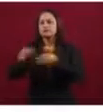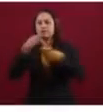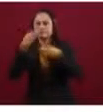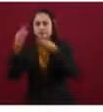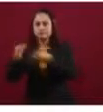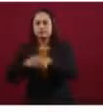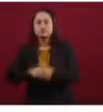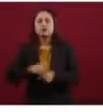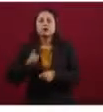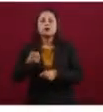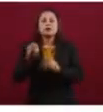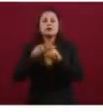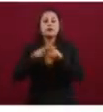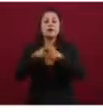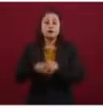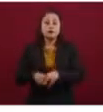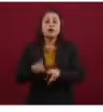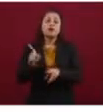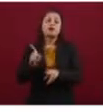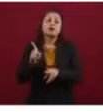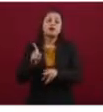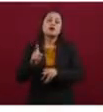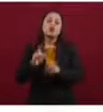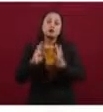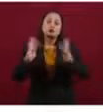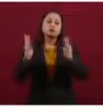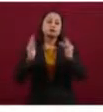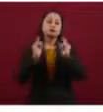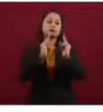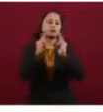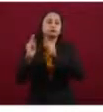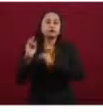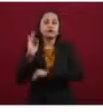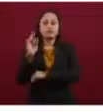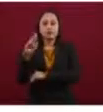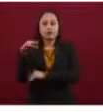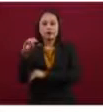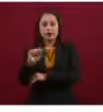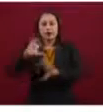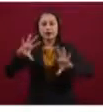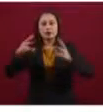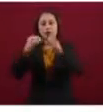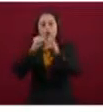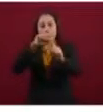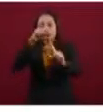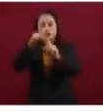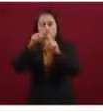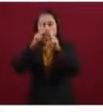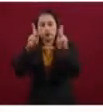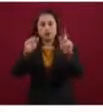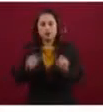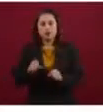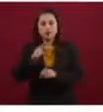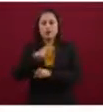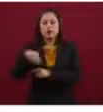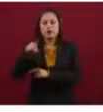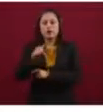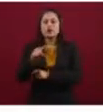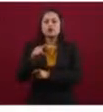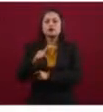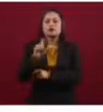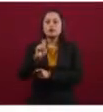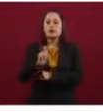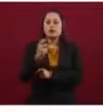tituló la feria juntos por la paz empezó el 22 de octubre y tuvo una duración del 19 al 27 de octubre en el que hubo varias actividades